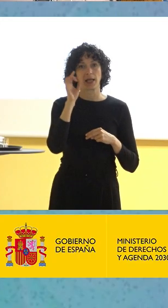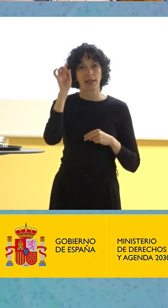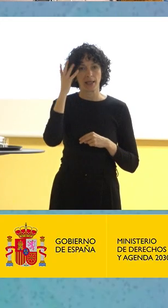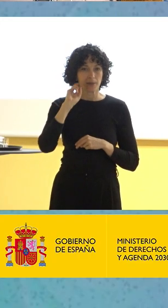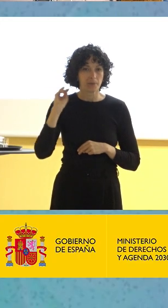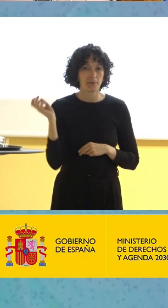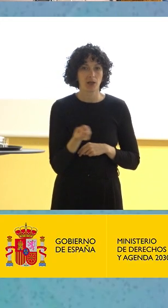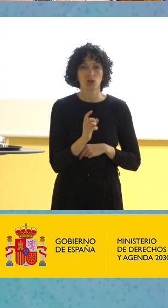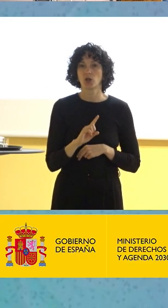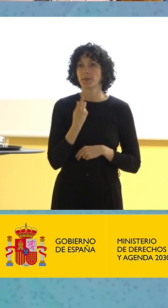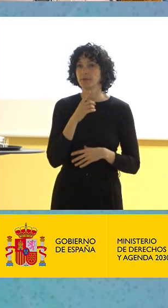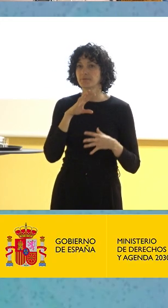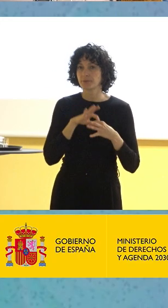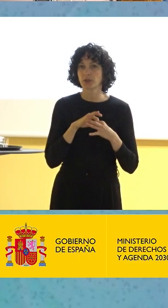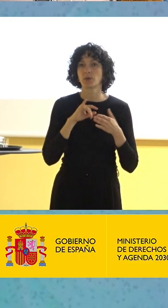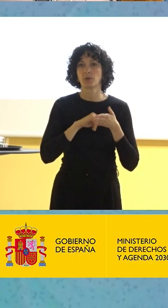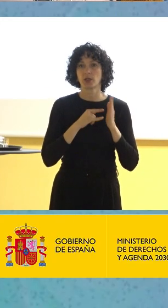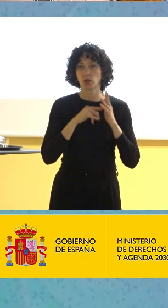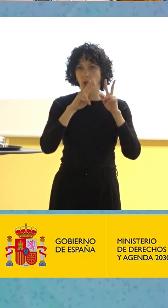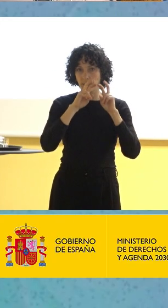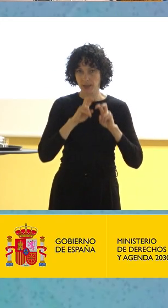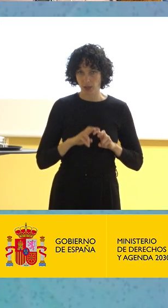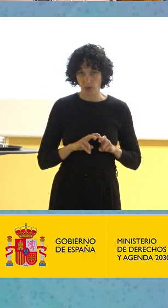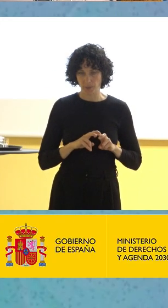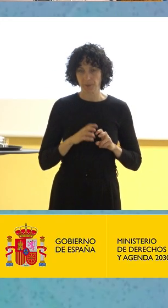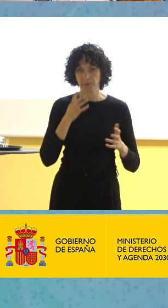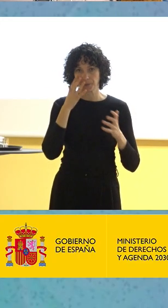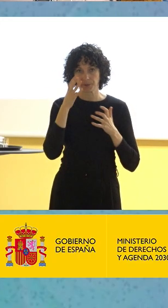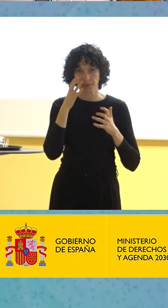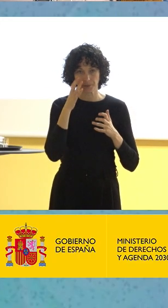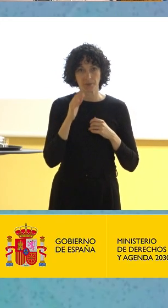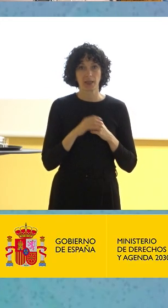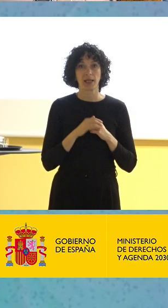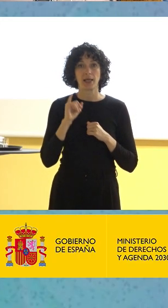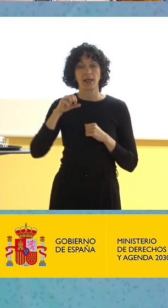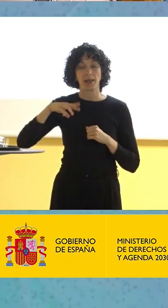todo ligadas a proyectos de investigación, ¿no? Destaca Impact Genómica,